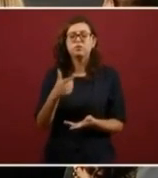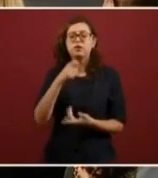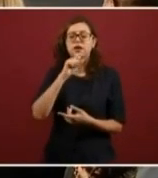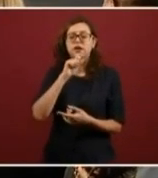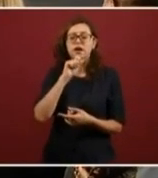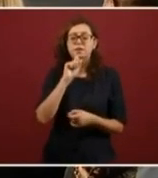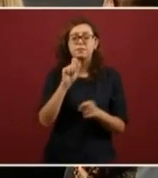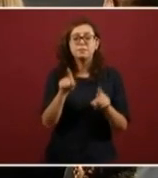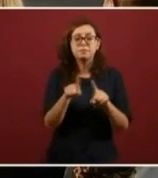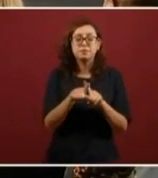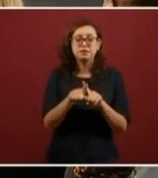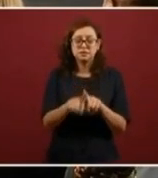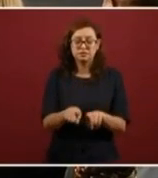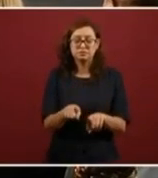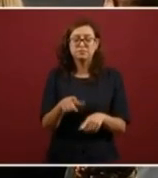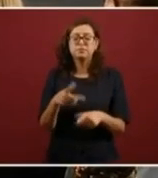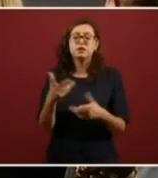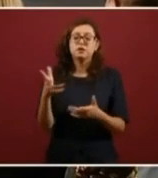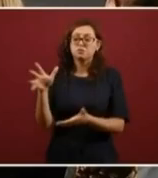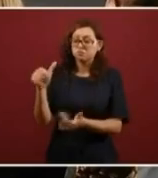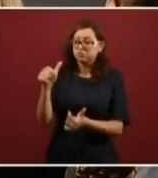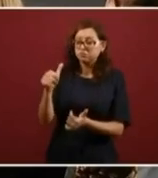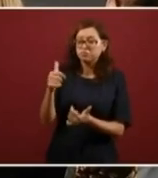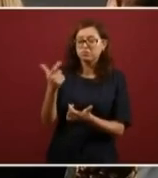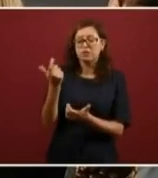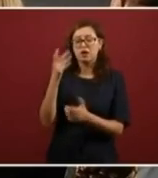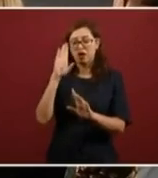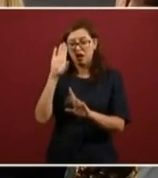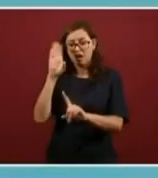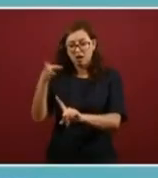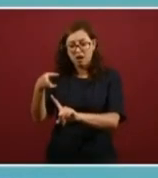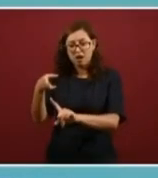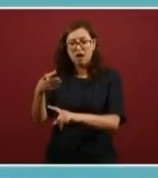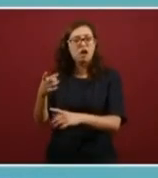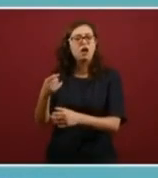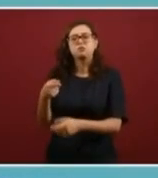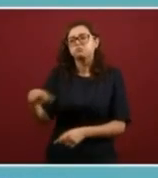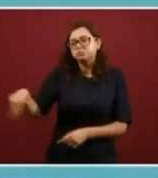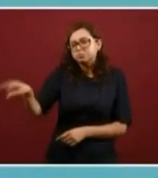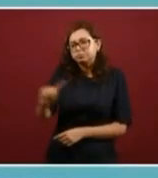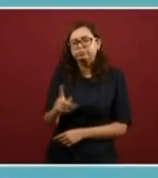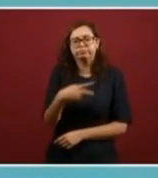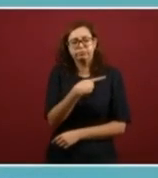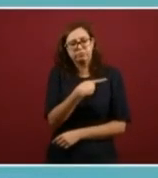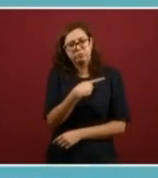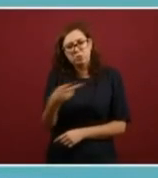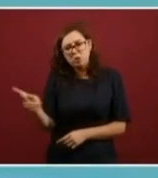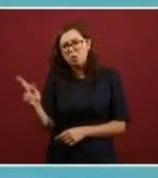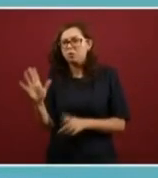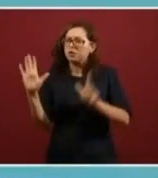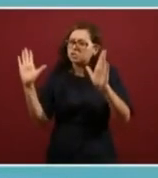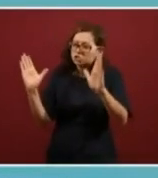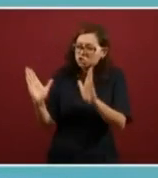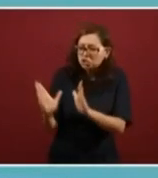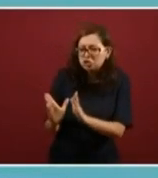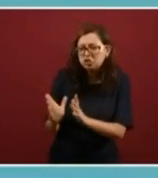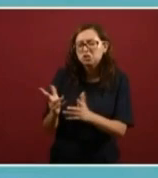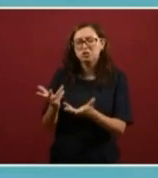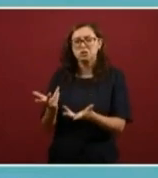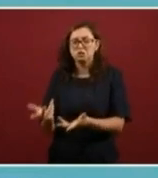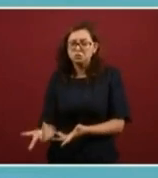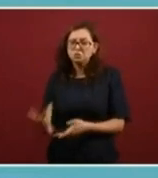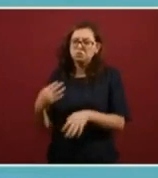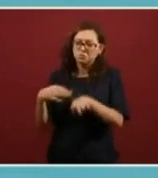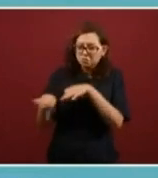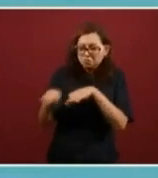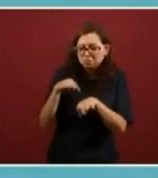también el acopio está dedicado a pequeños y medianos productores, no a los